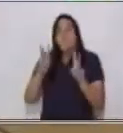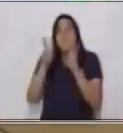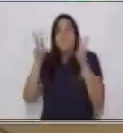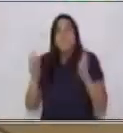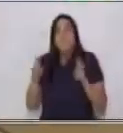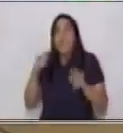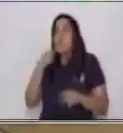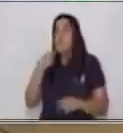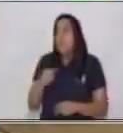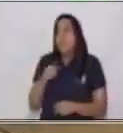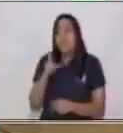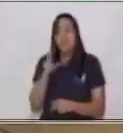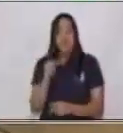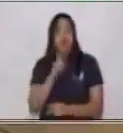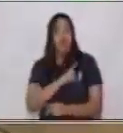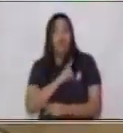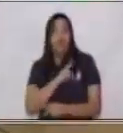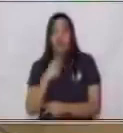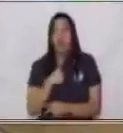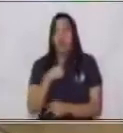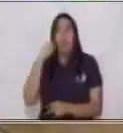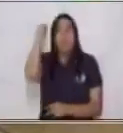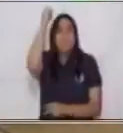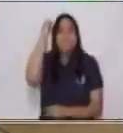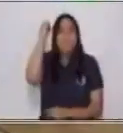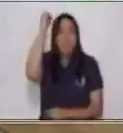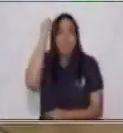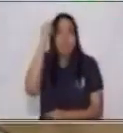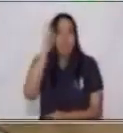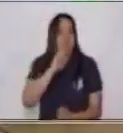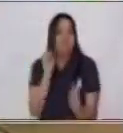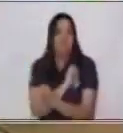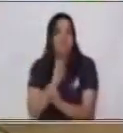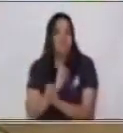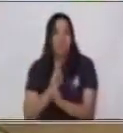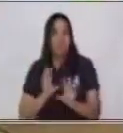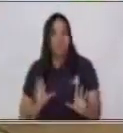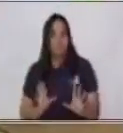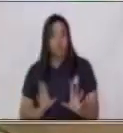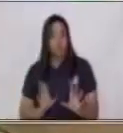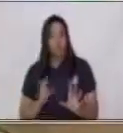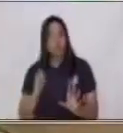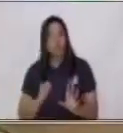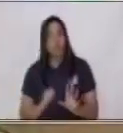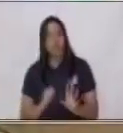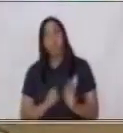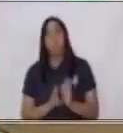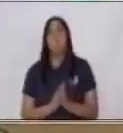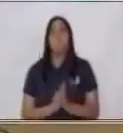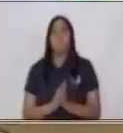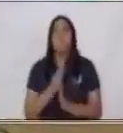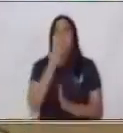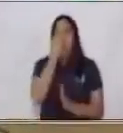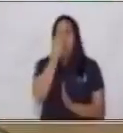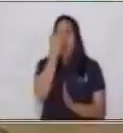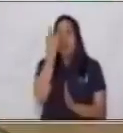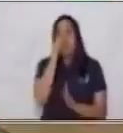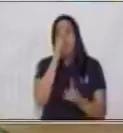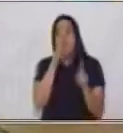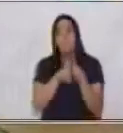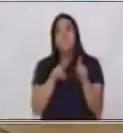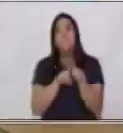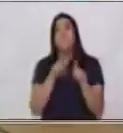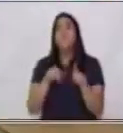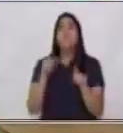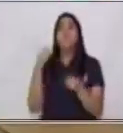dice. No debemos de emitir ninguna opinión personal. Y en ese sentido también vamos a basarnos en lo